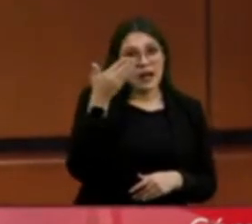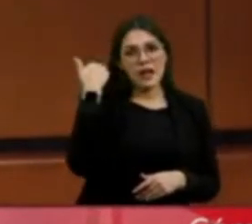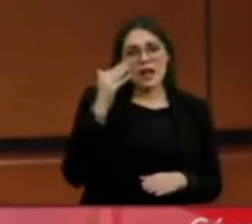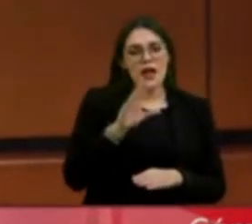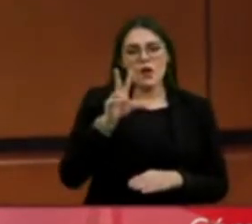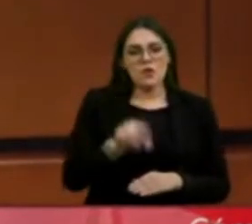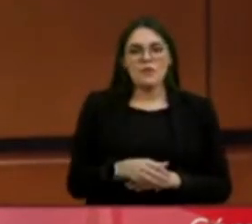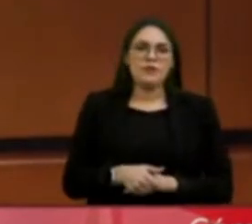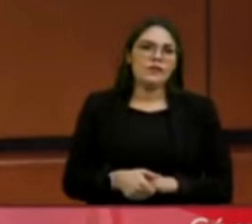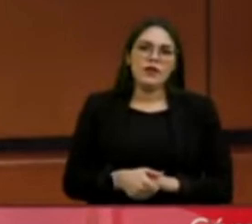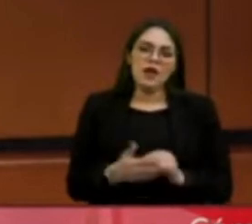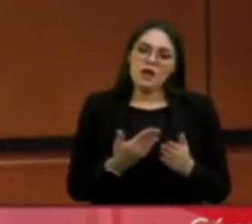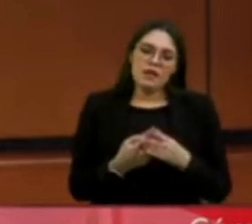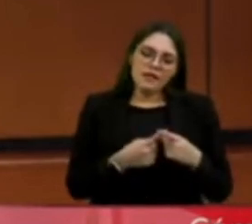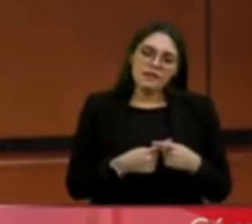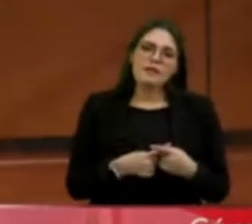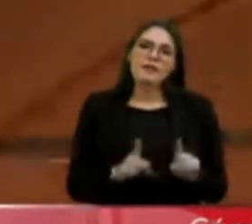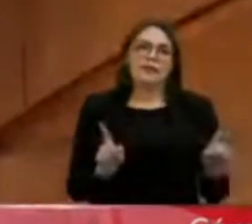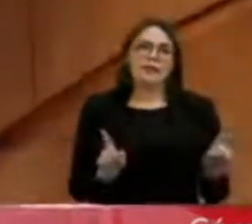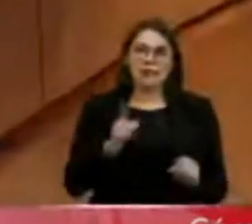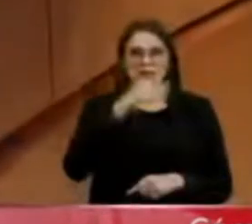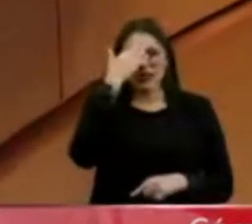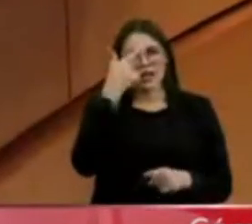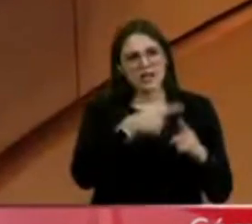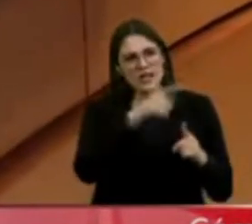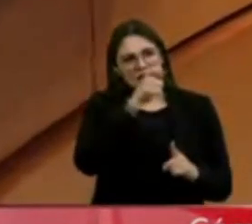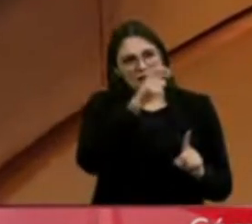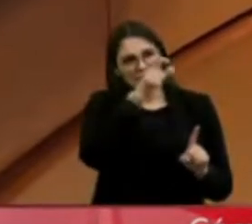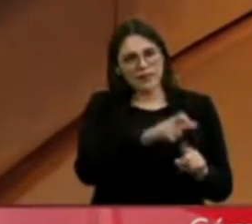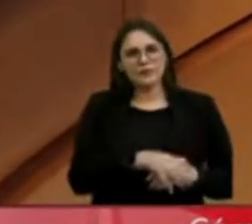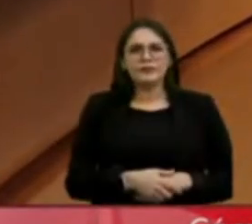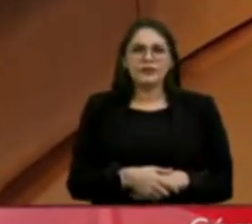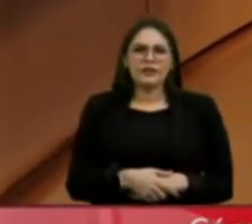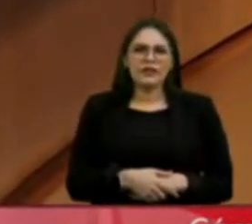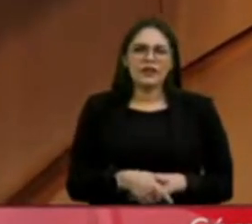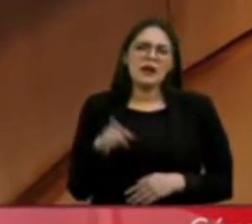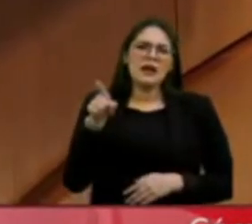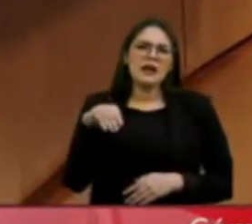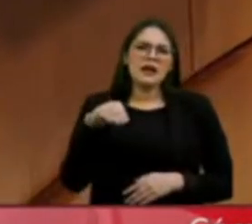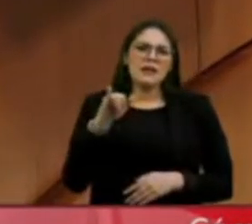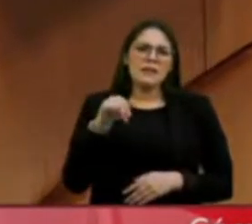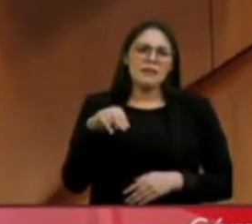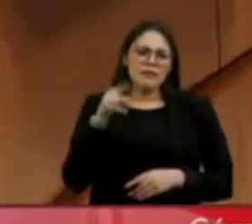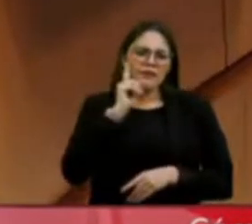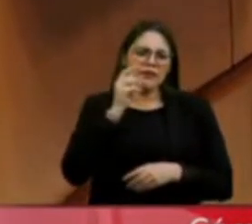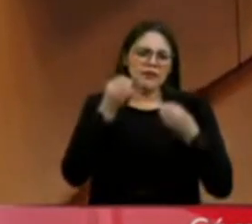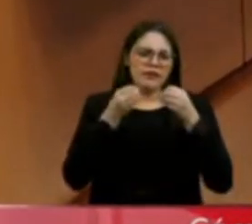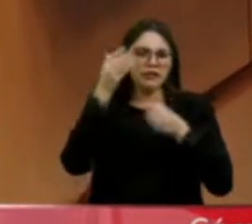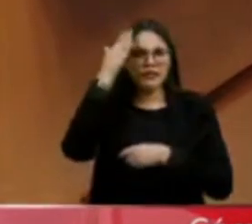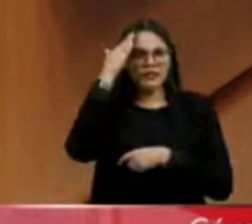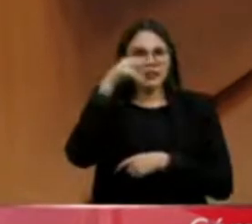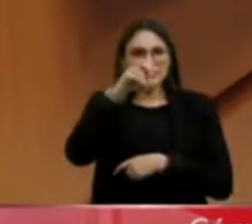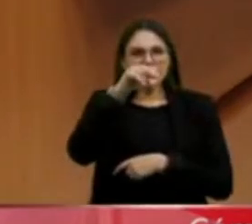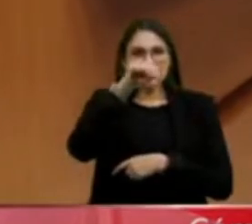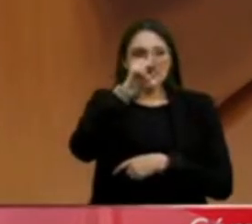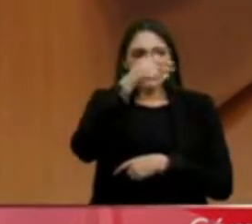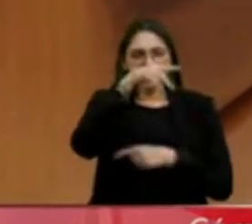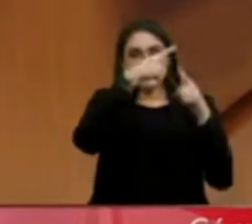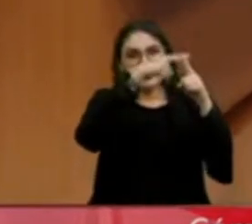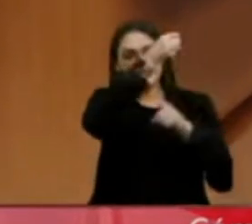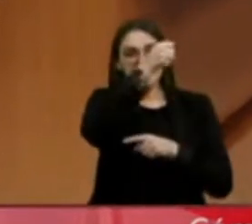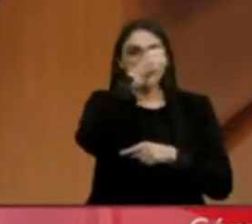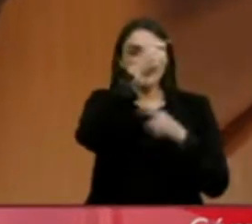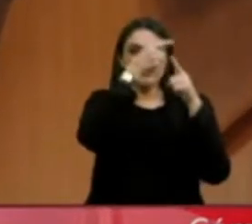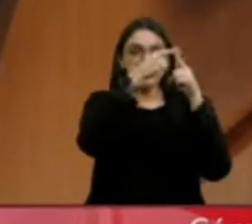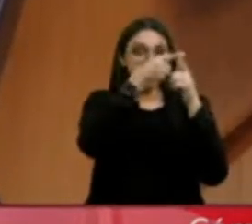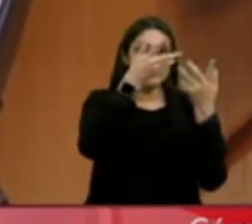saben cómo era? ¿Quién puso a la ministra Norma Piña? ¿Quién la puso? ¿Quién la